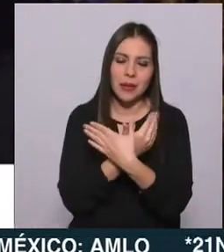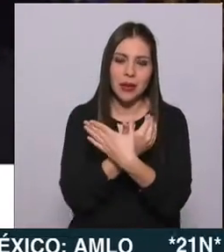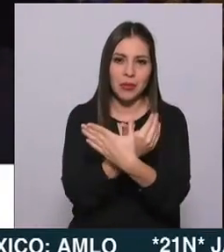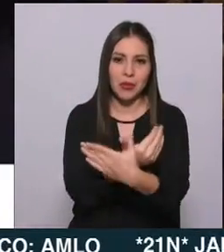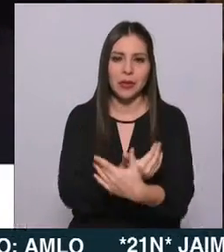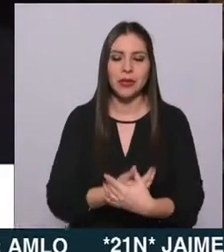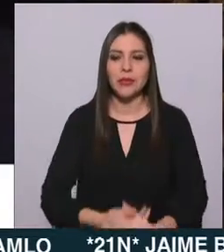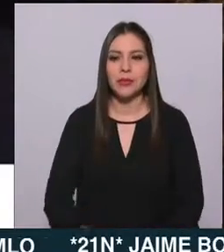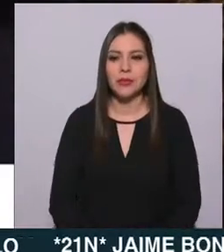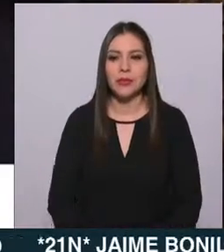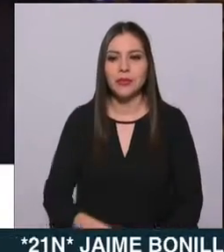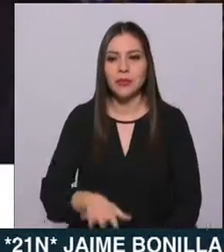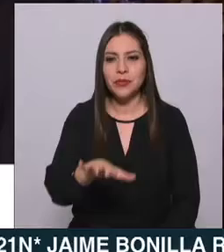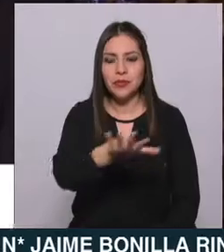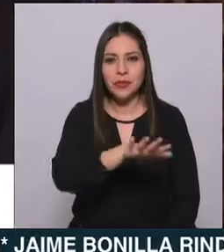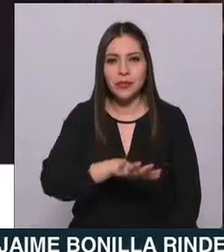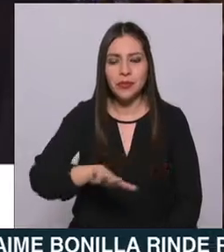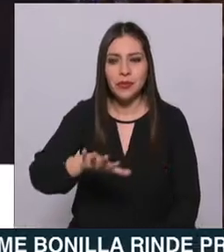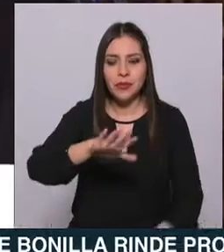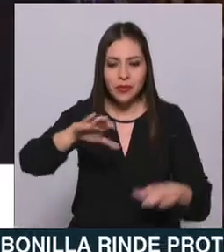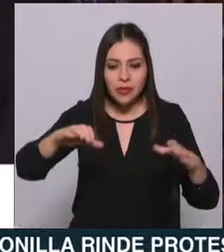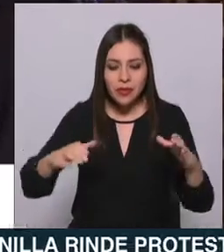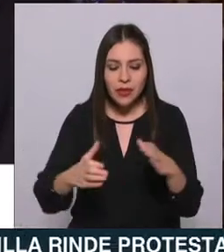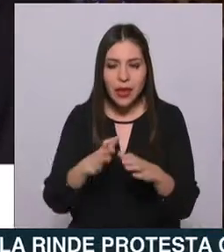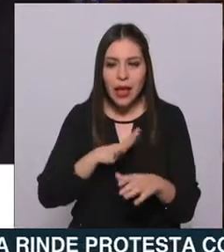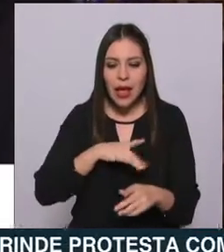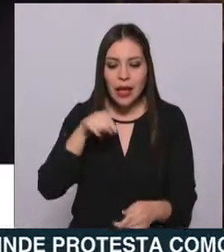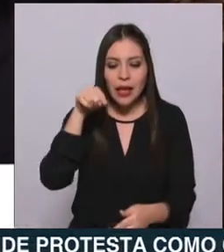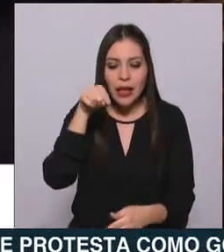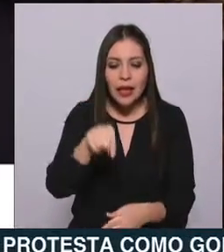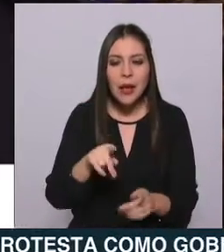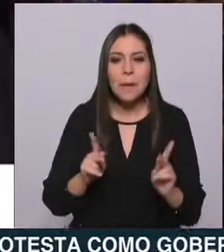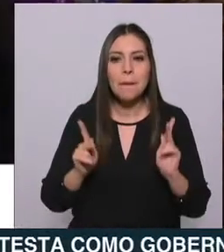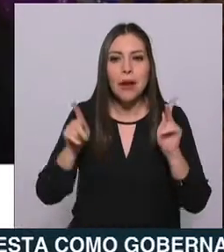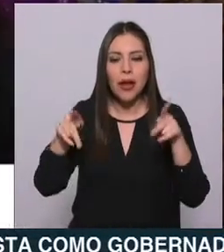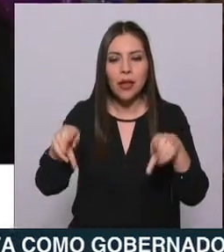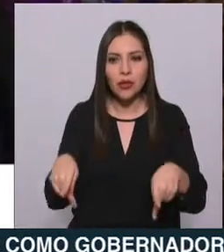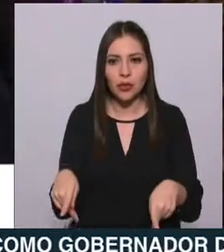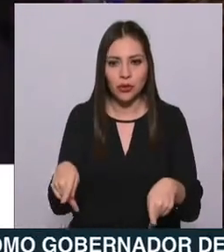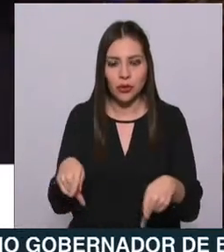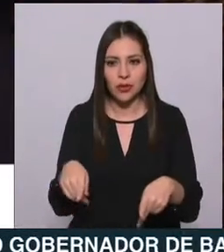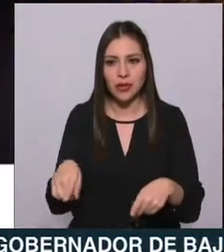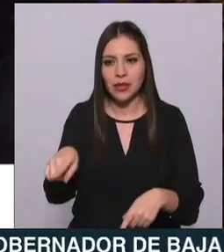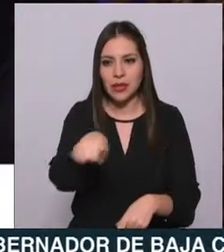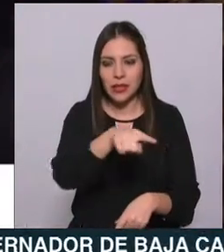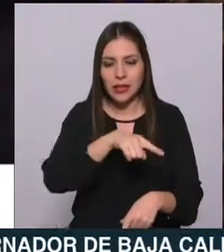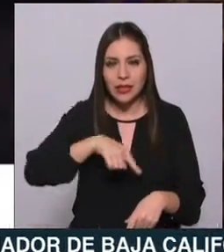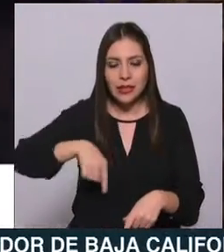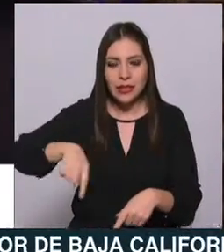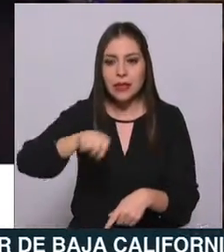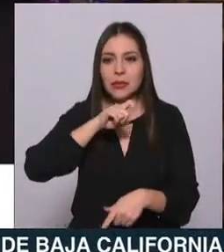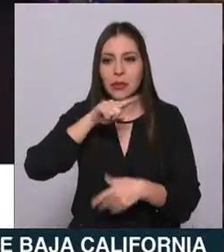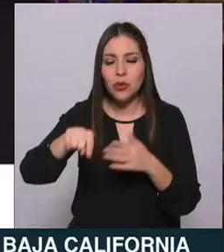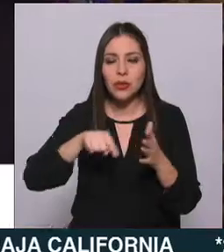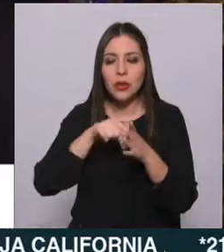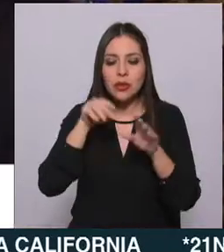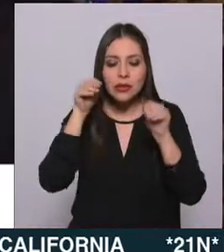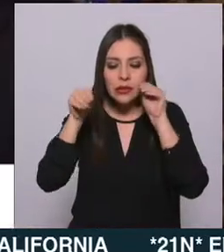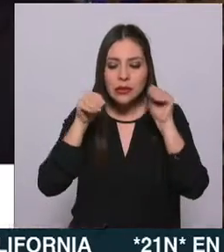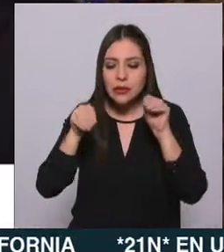cerros, ahí está el panteón. Ahí está el panteón. Ahí realizan ellos, ahí ponen ellos sus